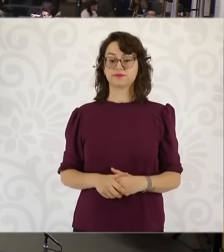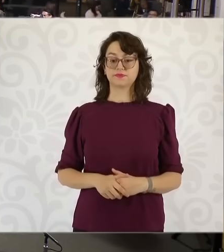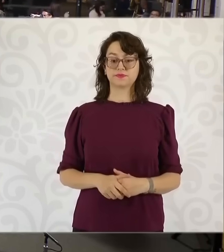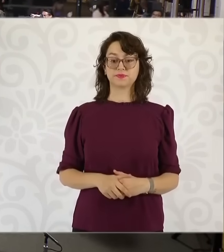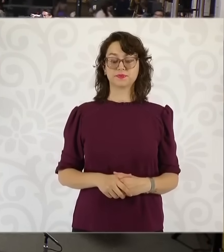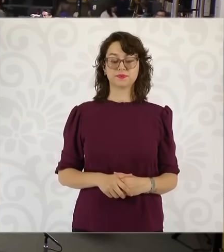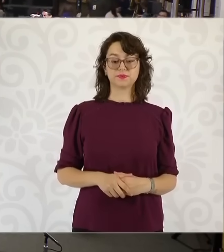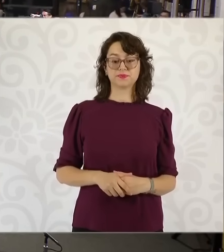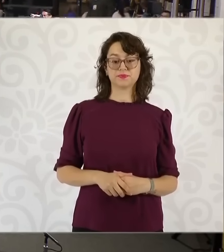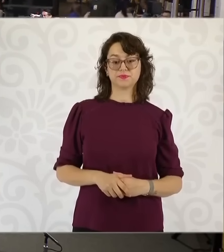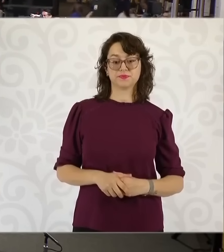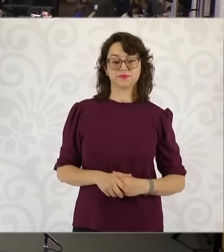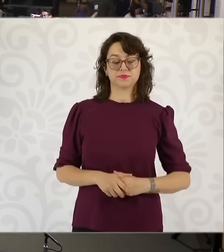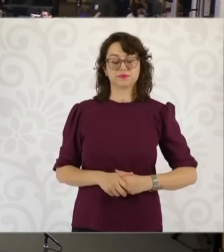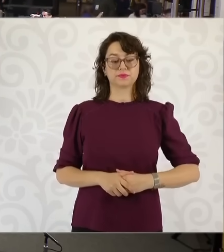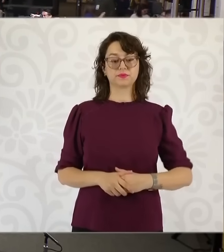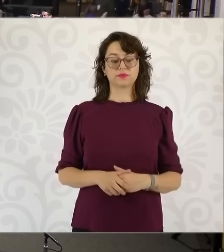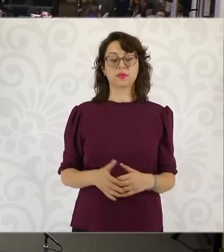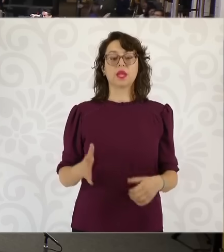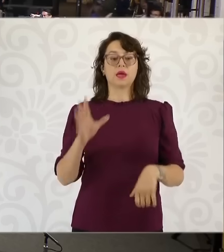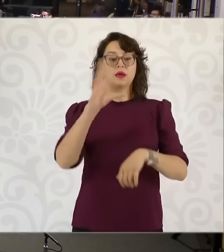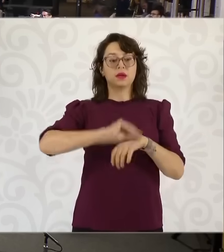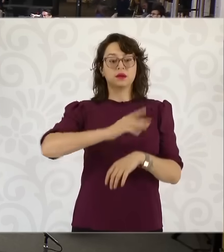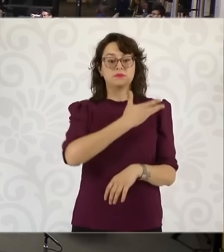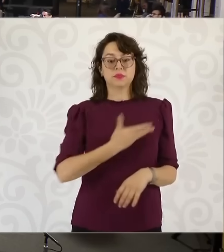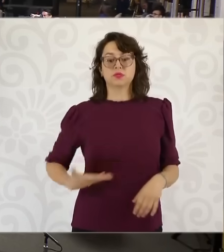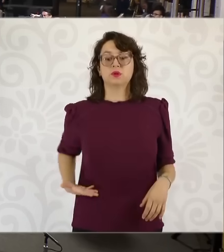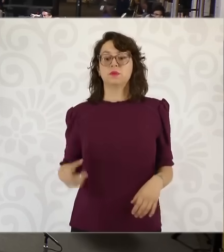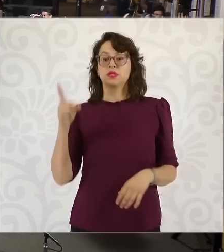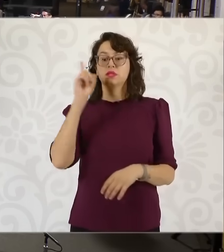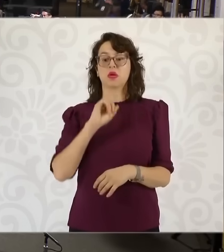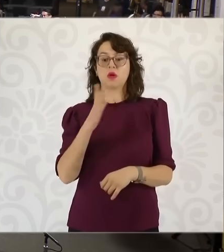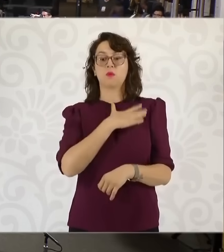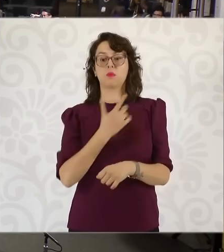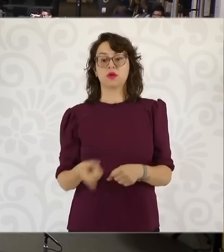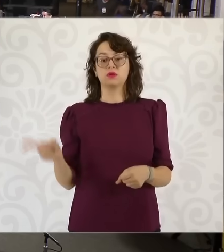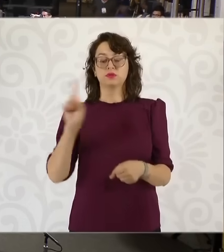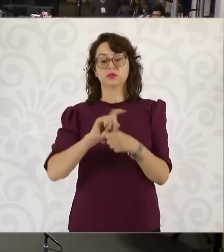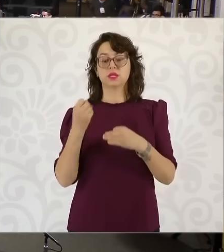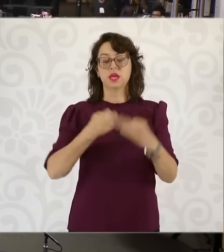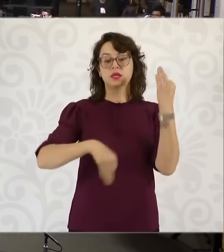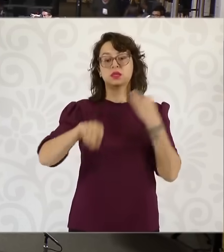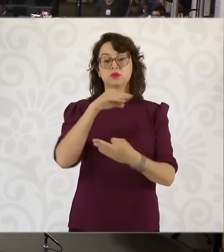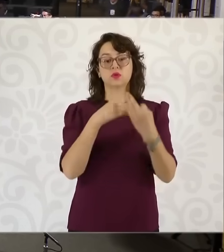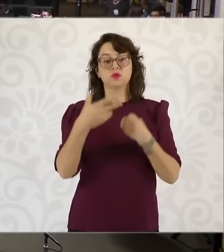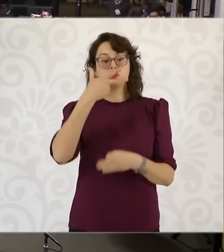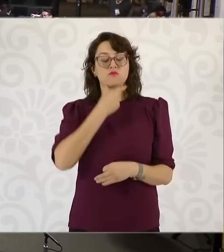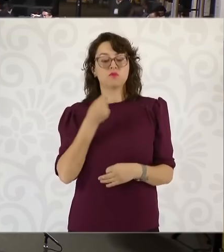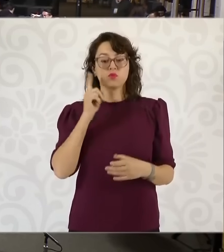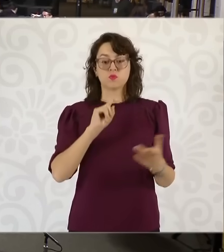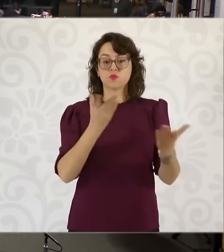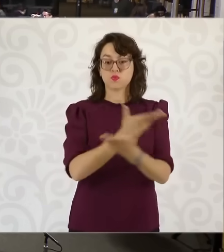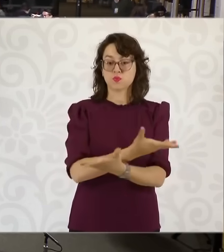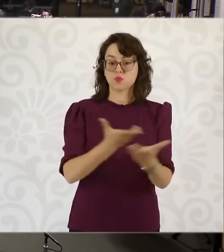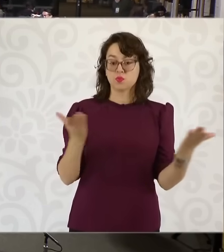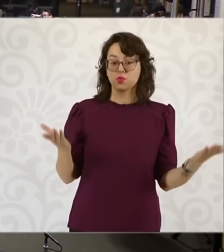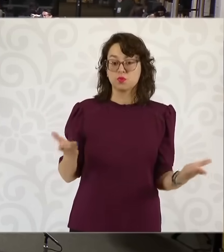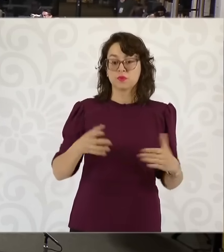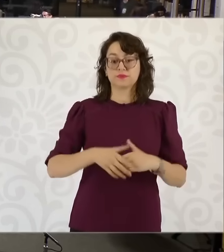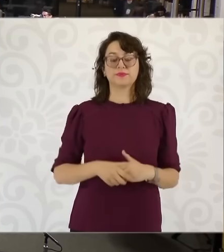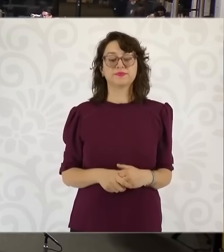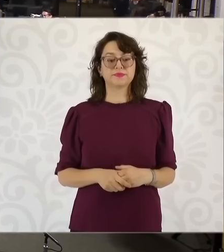Con su permiso, Presidenta. Buenos días a todas y todos. Como decía